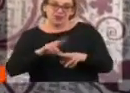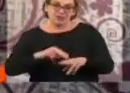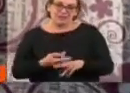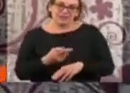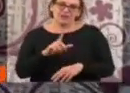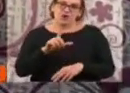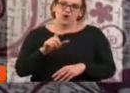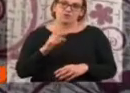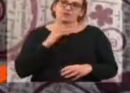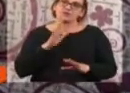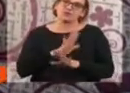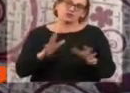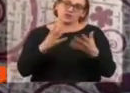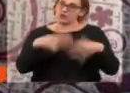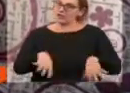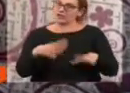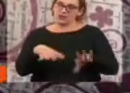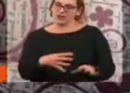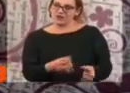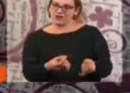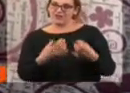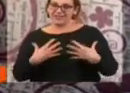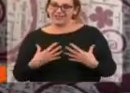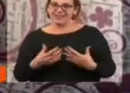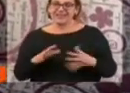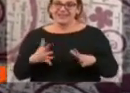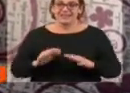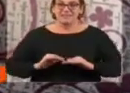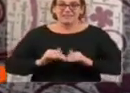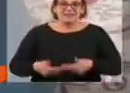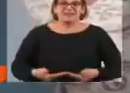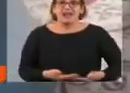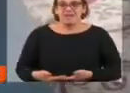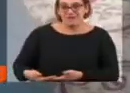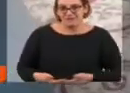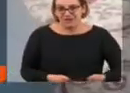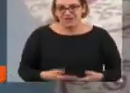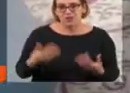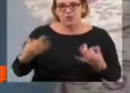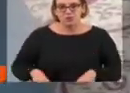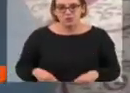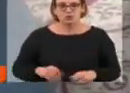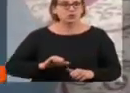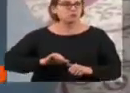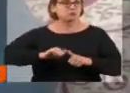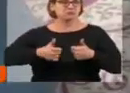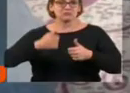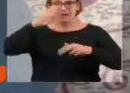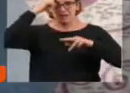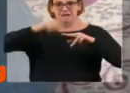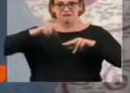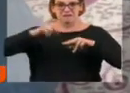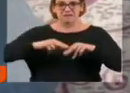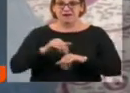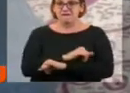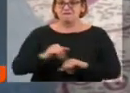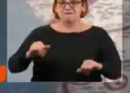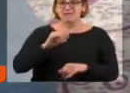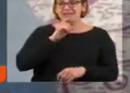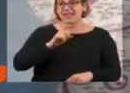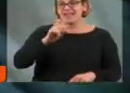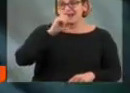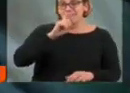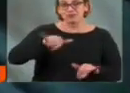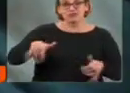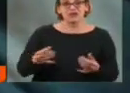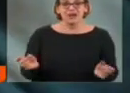Yo decía, no, yo no me quiero contagiar, porque ¿qué le va a pasar a mi bebé? Ismael superó la enfermedad. Para fines de marzo, con el bolso ya